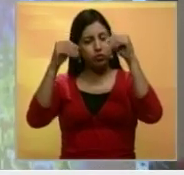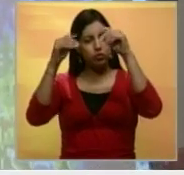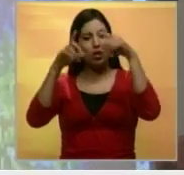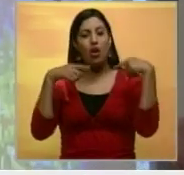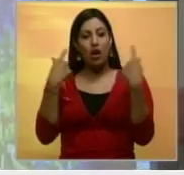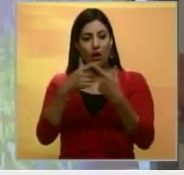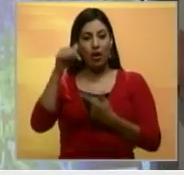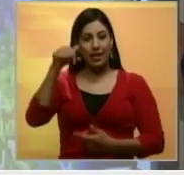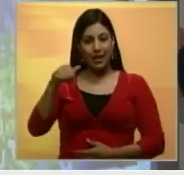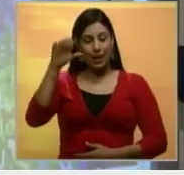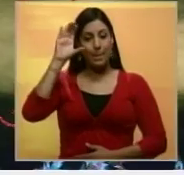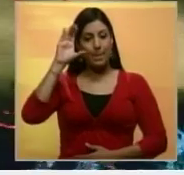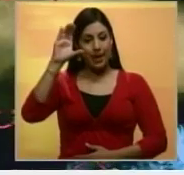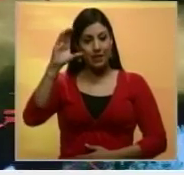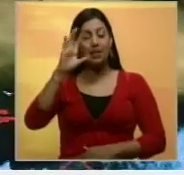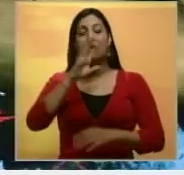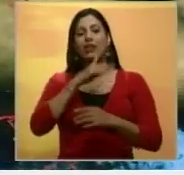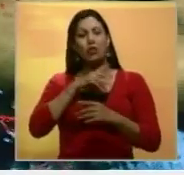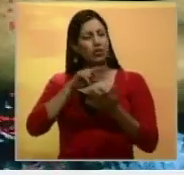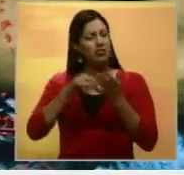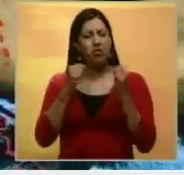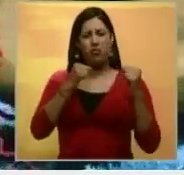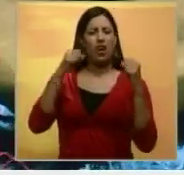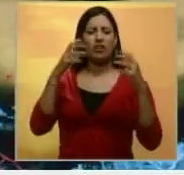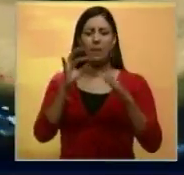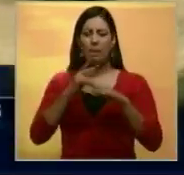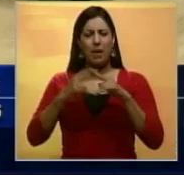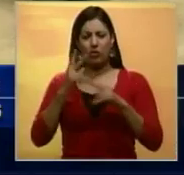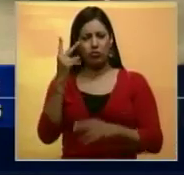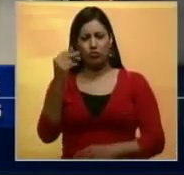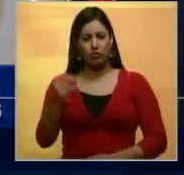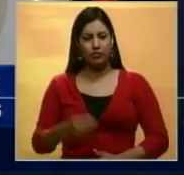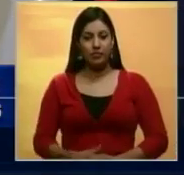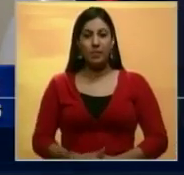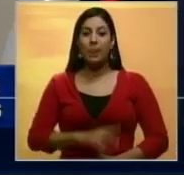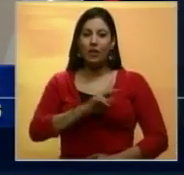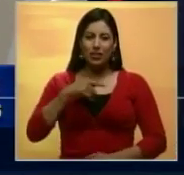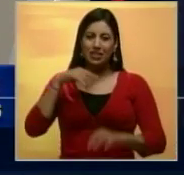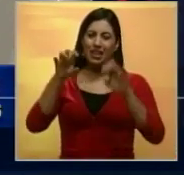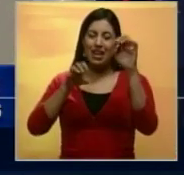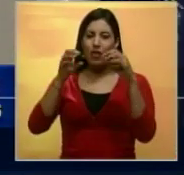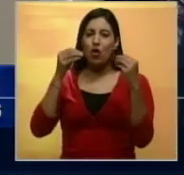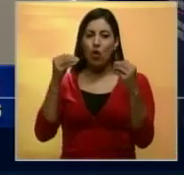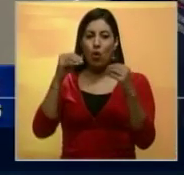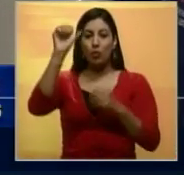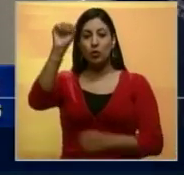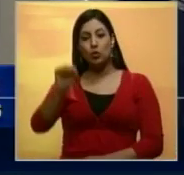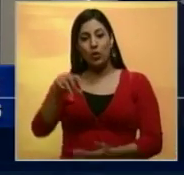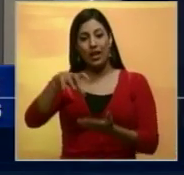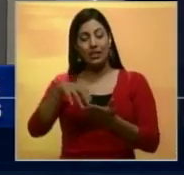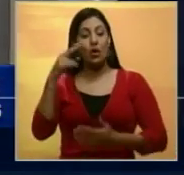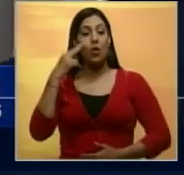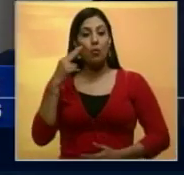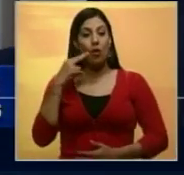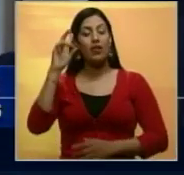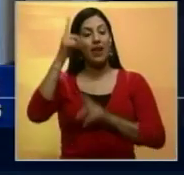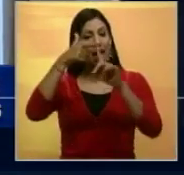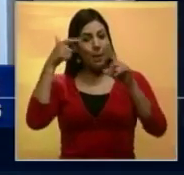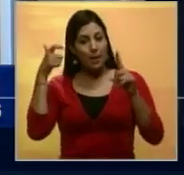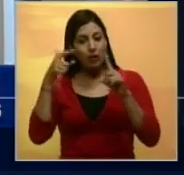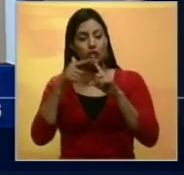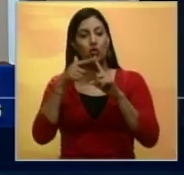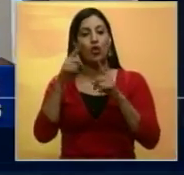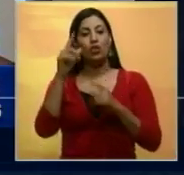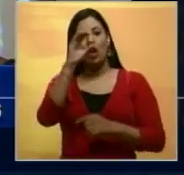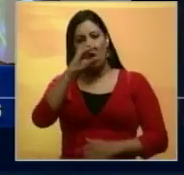la zona norte costera del país que no representarán mayores riesgos. Podemos observar lo que más que todo al sur del estado Bolívar, Amazonas, los